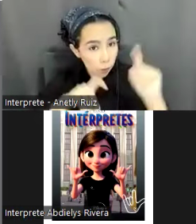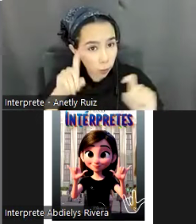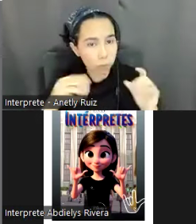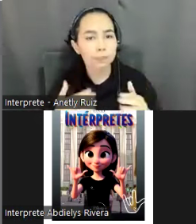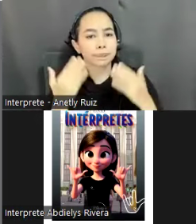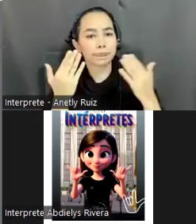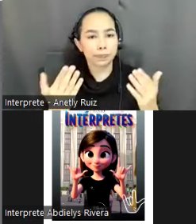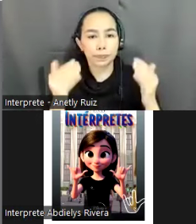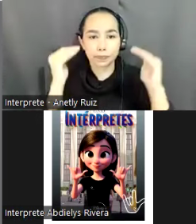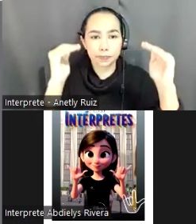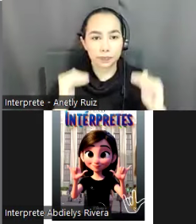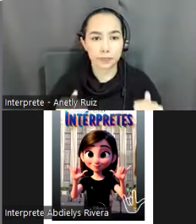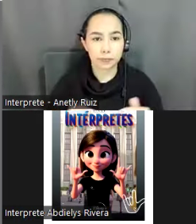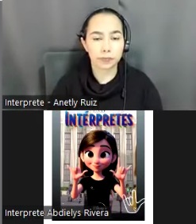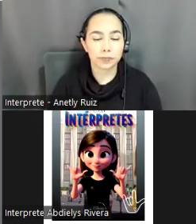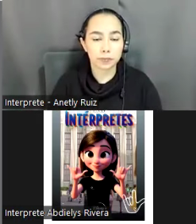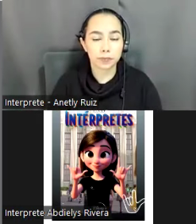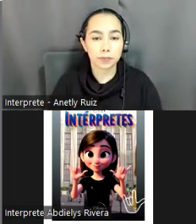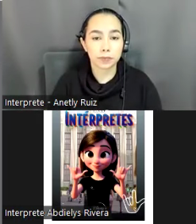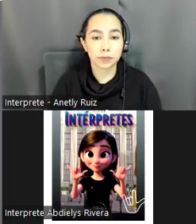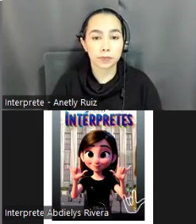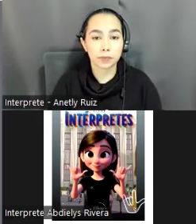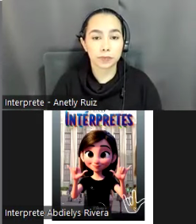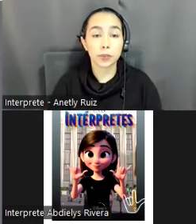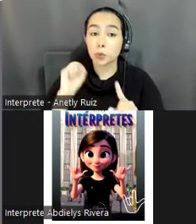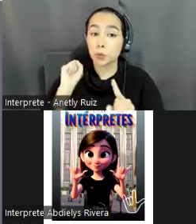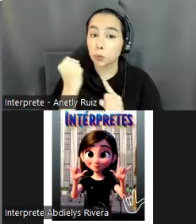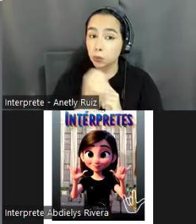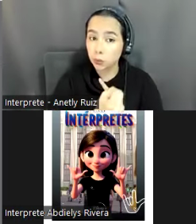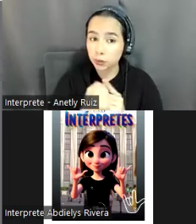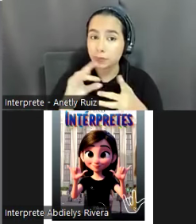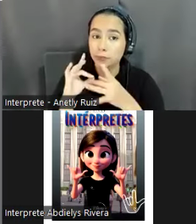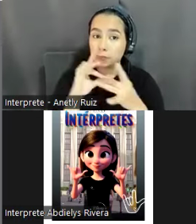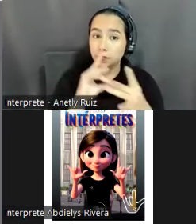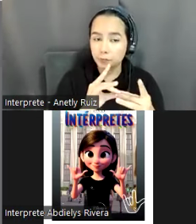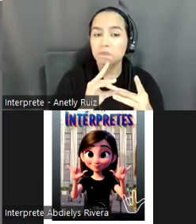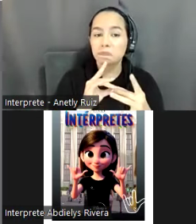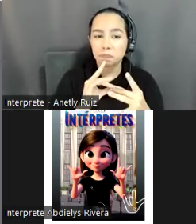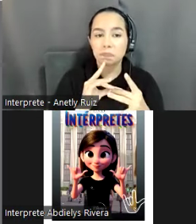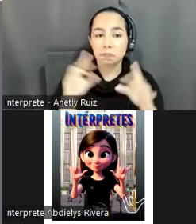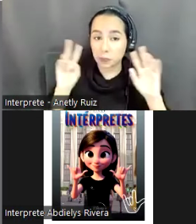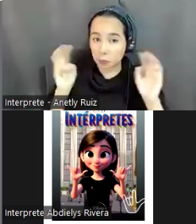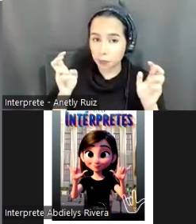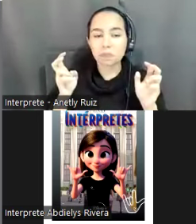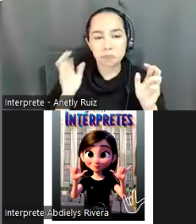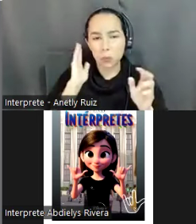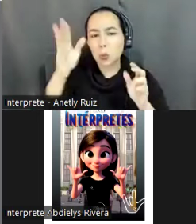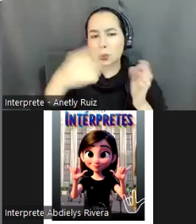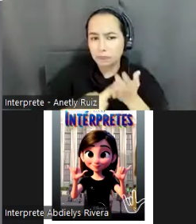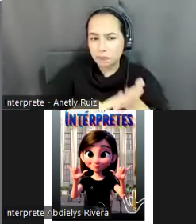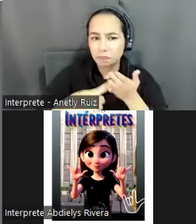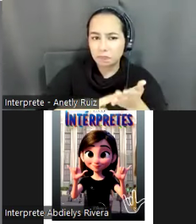Luego presentaremos dos casos sobre situaciones relacionadas al tema que se va a estar desarrollando durante la tarde de